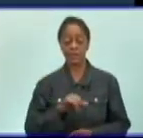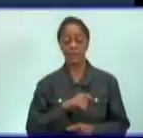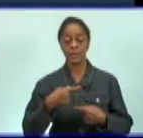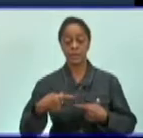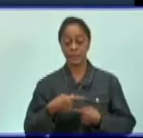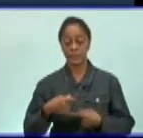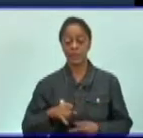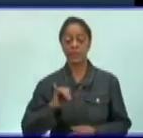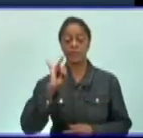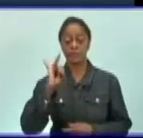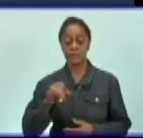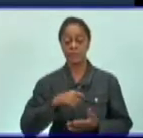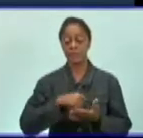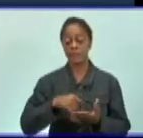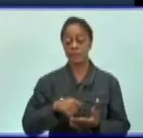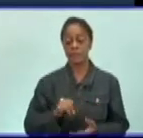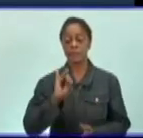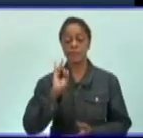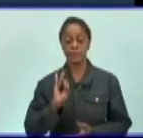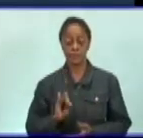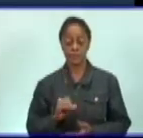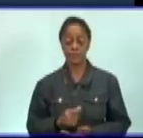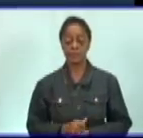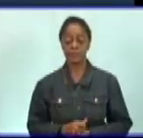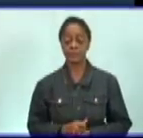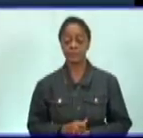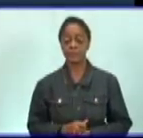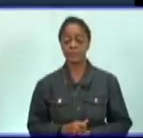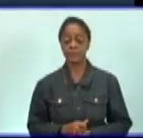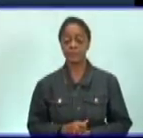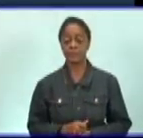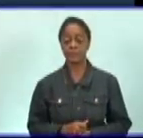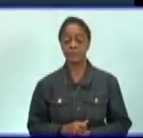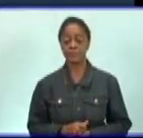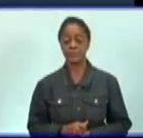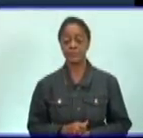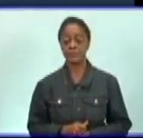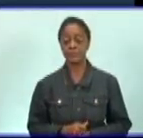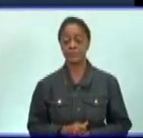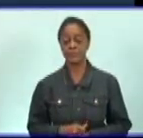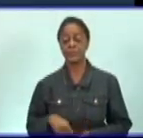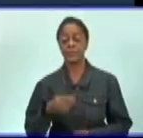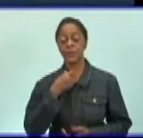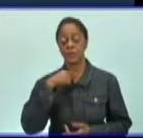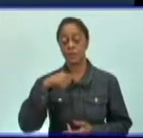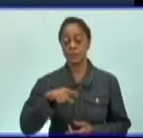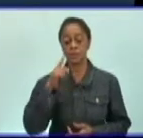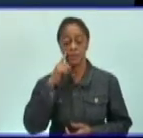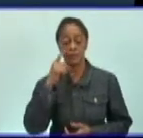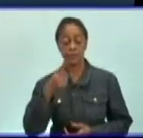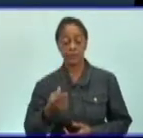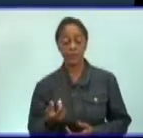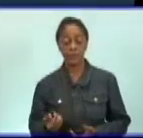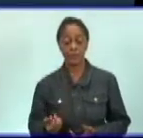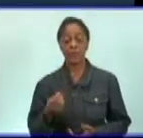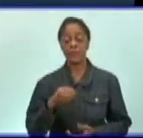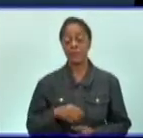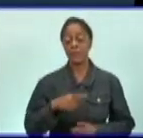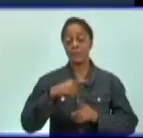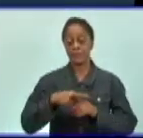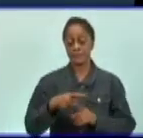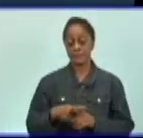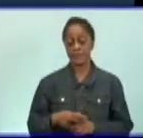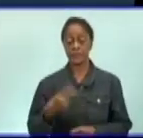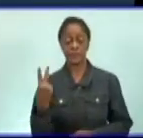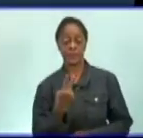y escribimos el 7. En el ejercicio que acabamos de resolver, hemos hallado la suma de